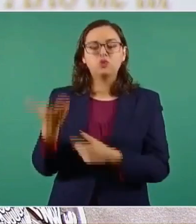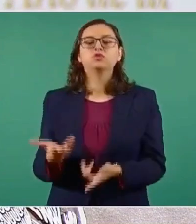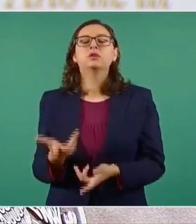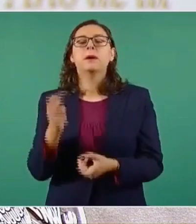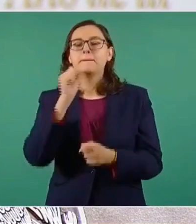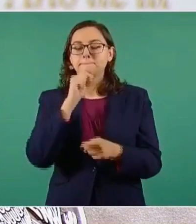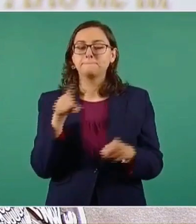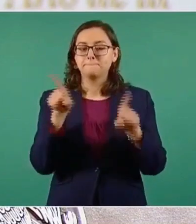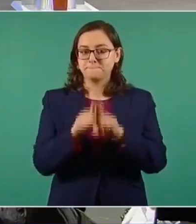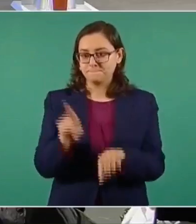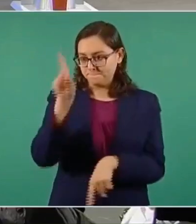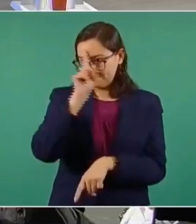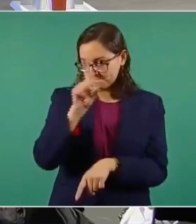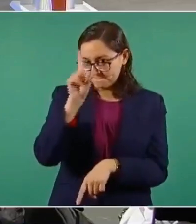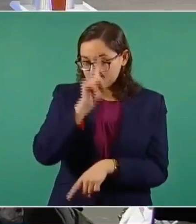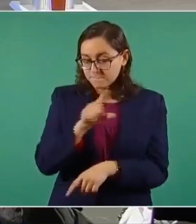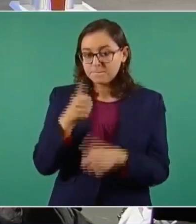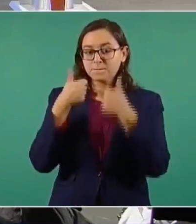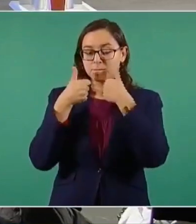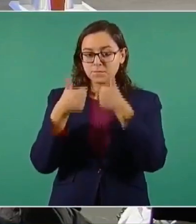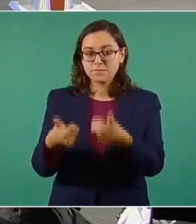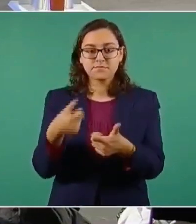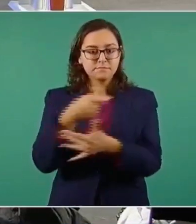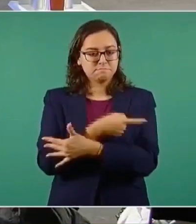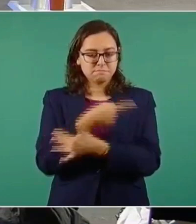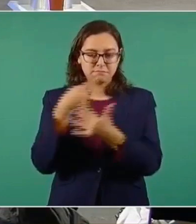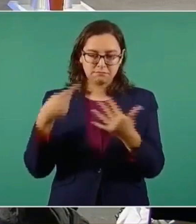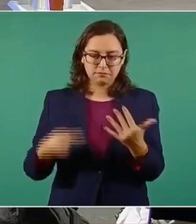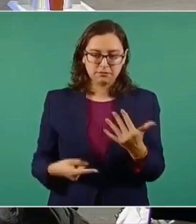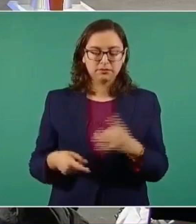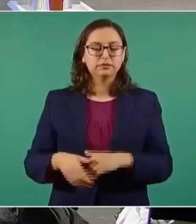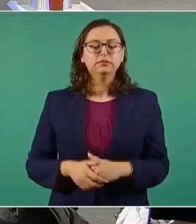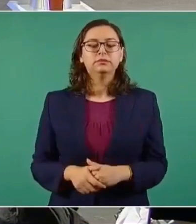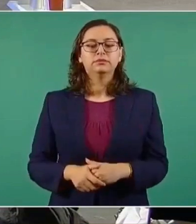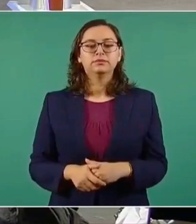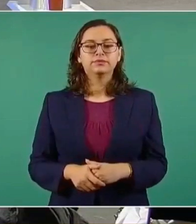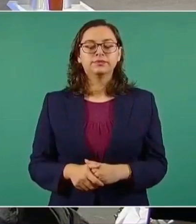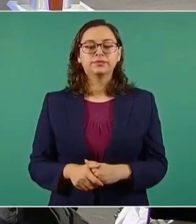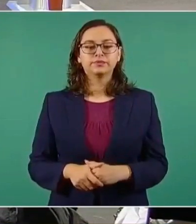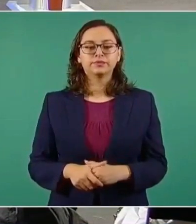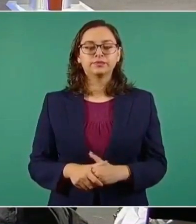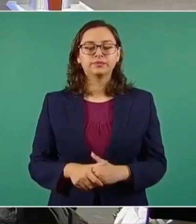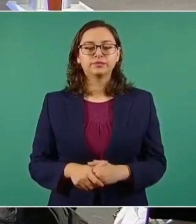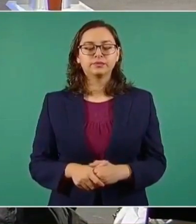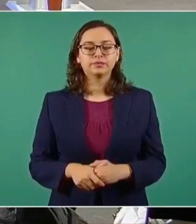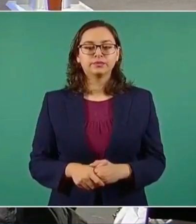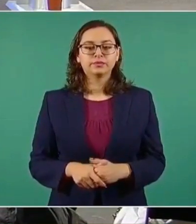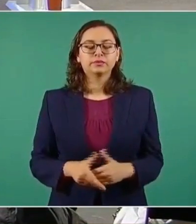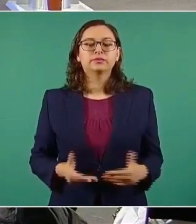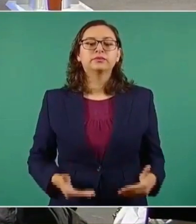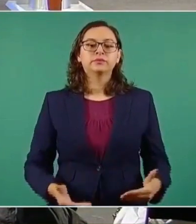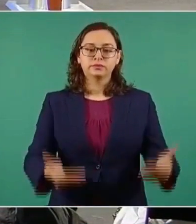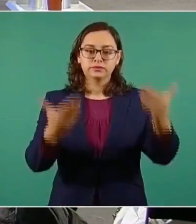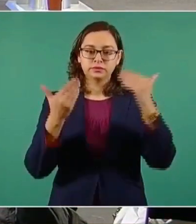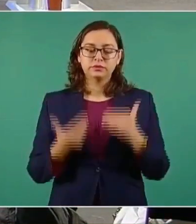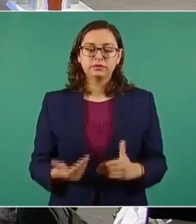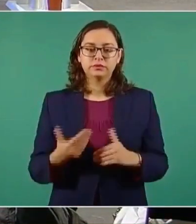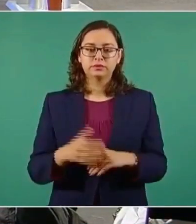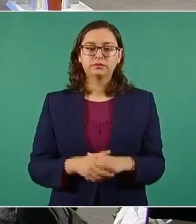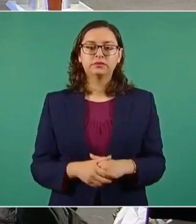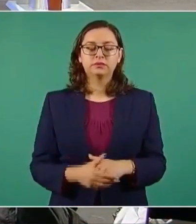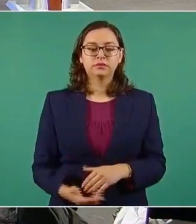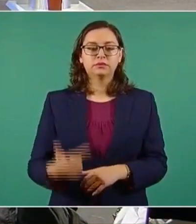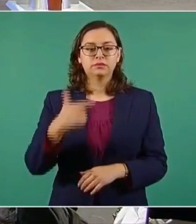orientación al derecho habiente, por solo nombrar algunos. Con su permiso, señor presidente, me